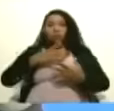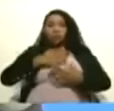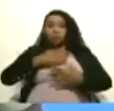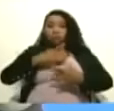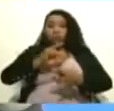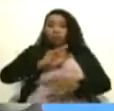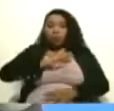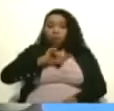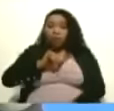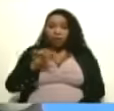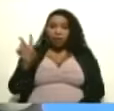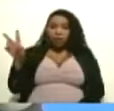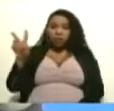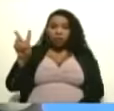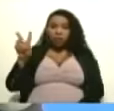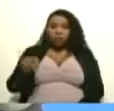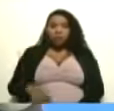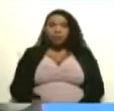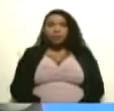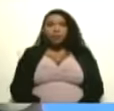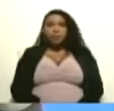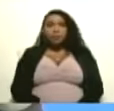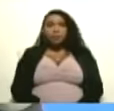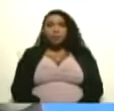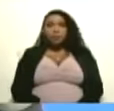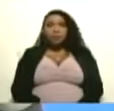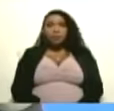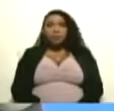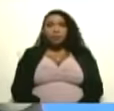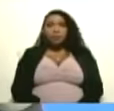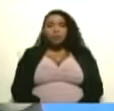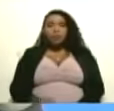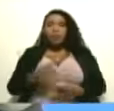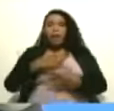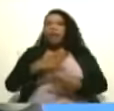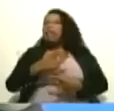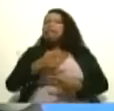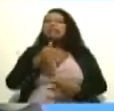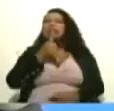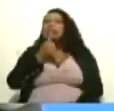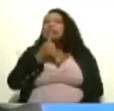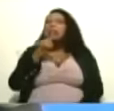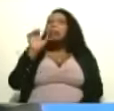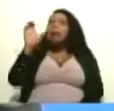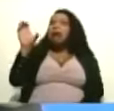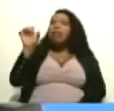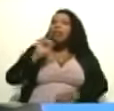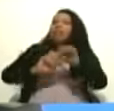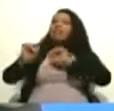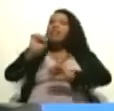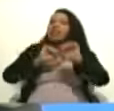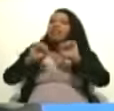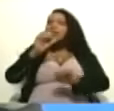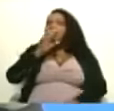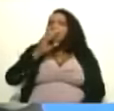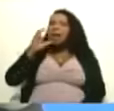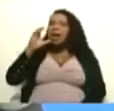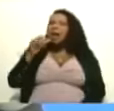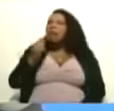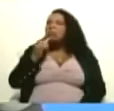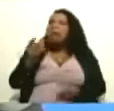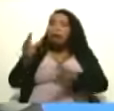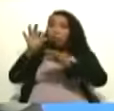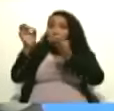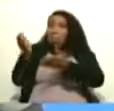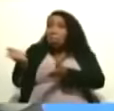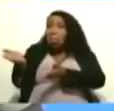la nación los intereses de queé nación defiende capriles cuando le regala